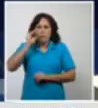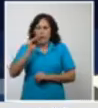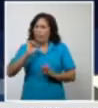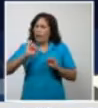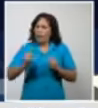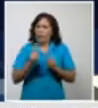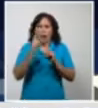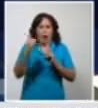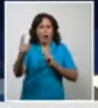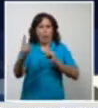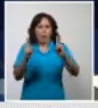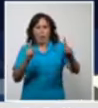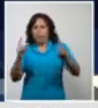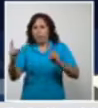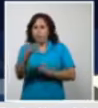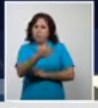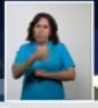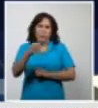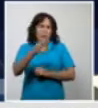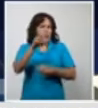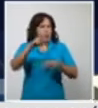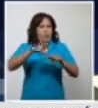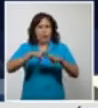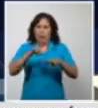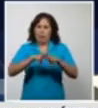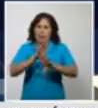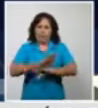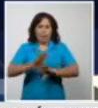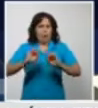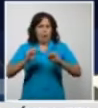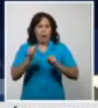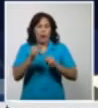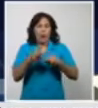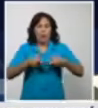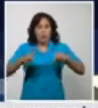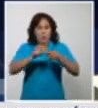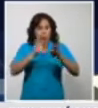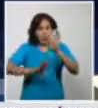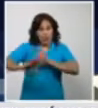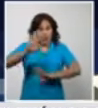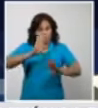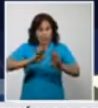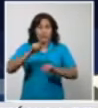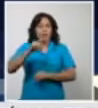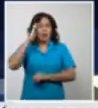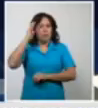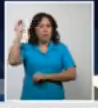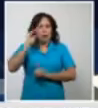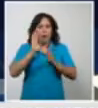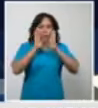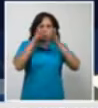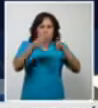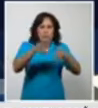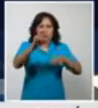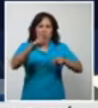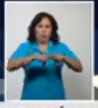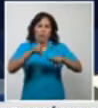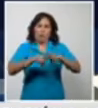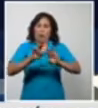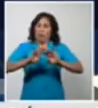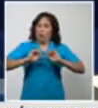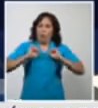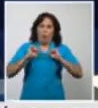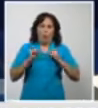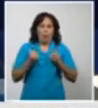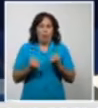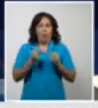por el grupo temporal de la ciudad de La Habana, de la provincia de La Habana, se ha explicado todas las medidas